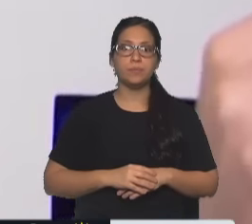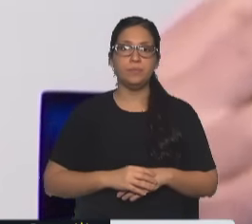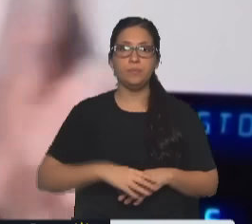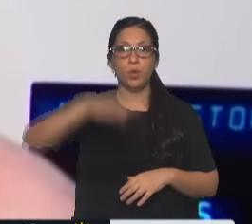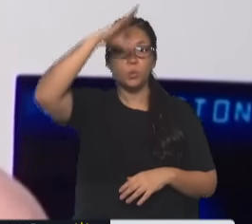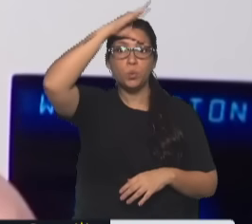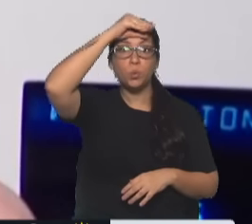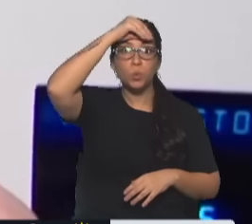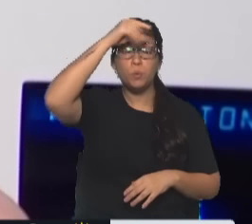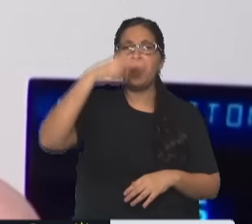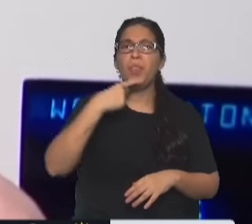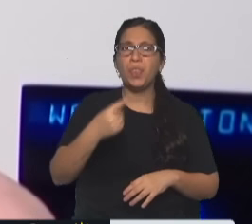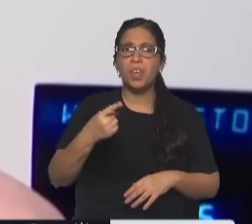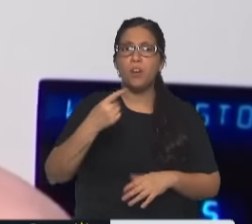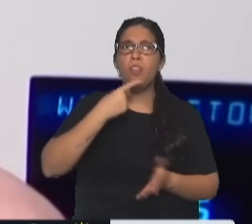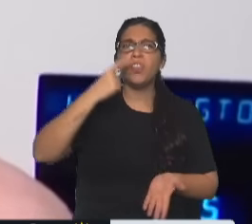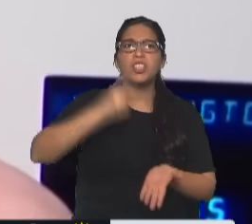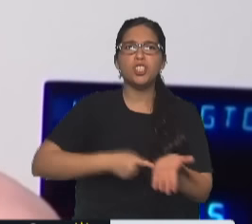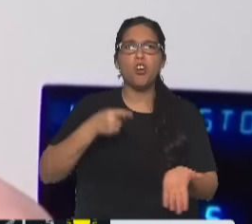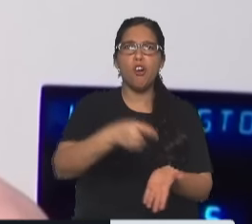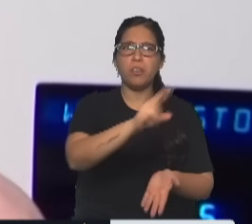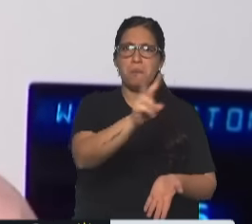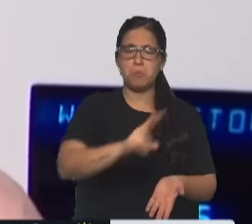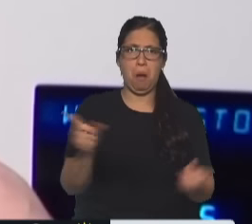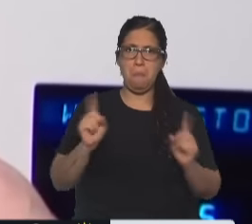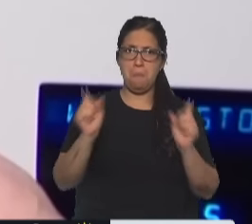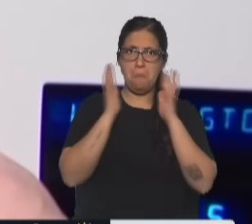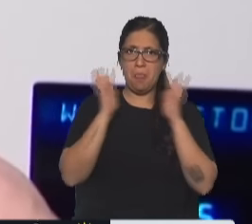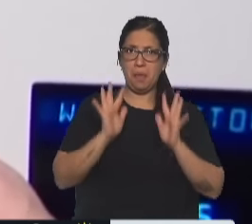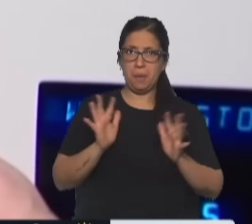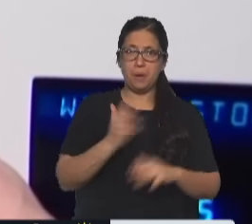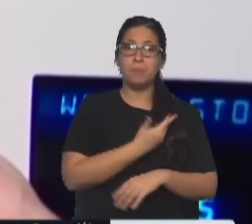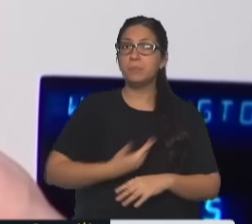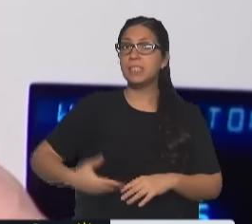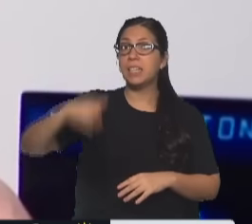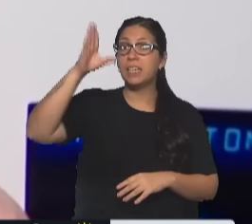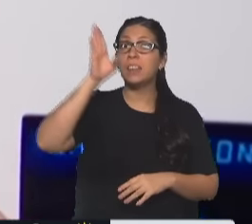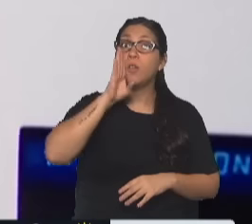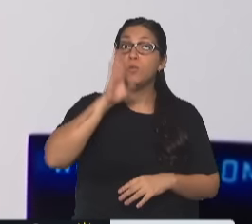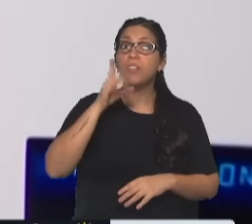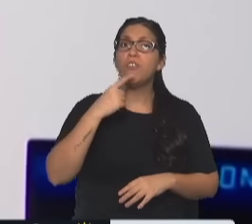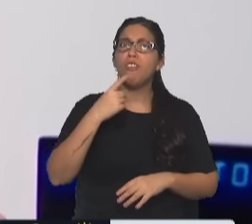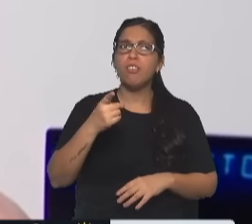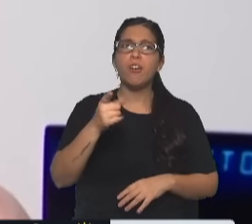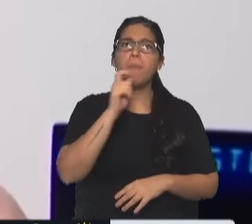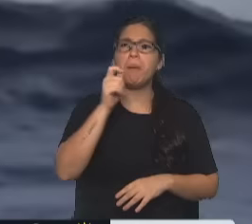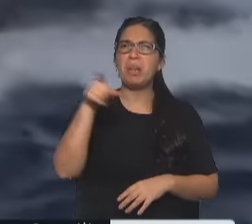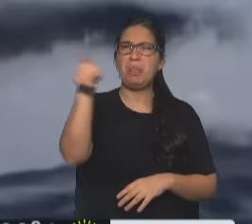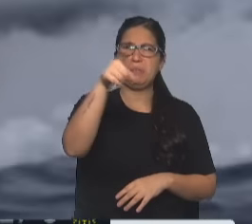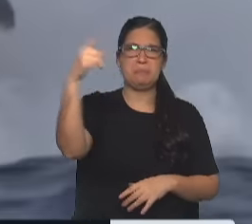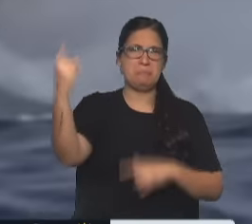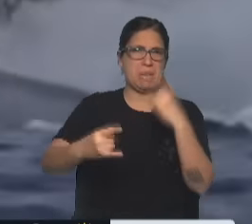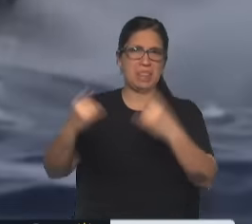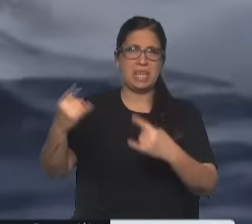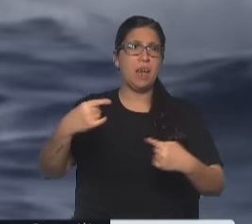Trump negó haber decidido atacar Venezuela. El presidente de Estados Unidos desmintió las versiones periodísticas que aseguraron que